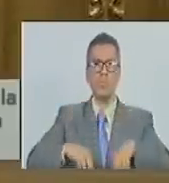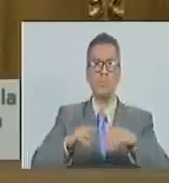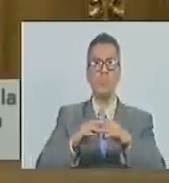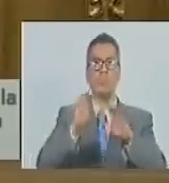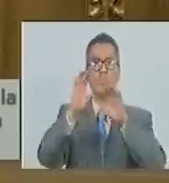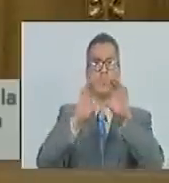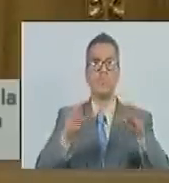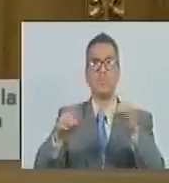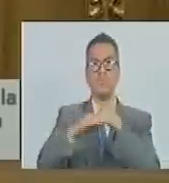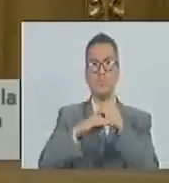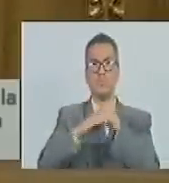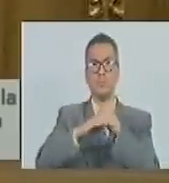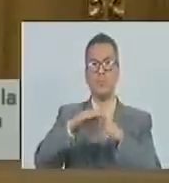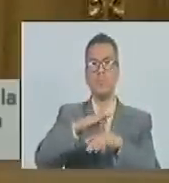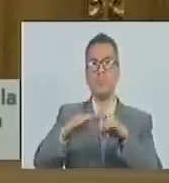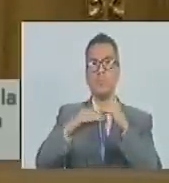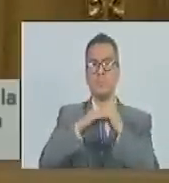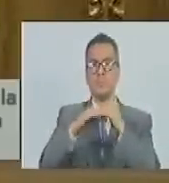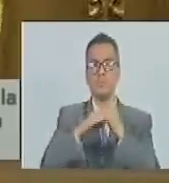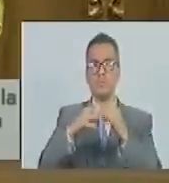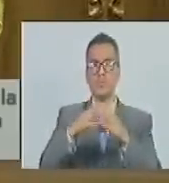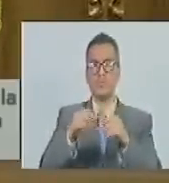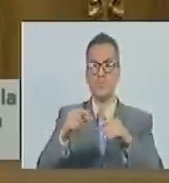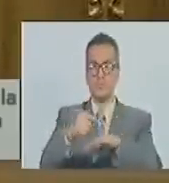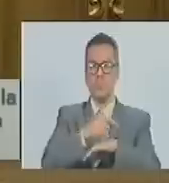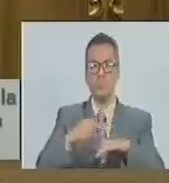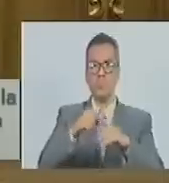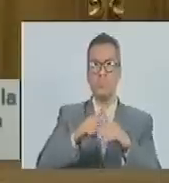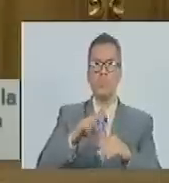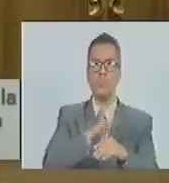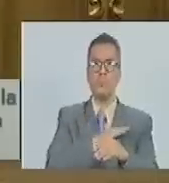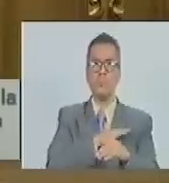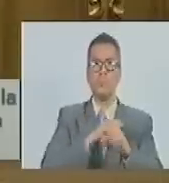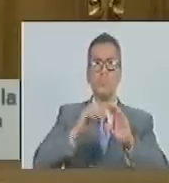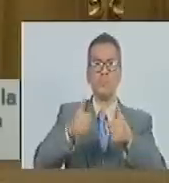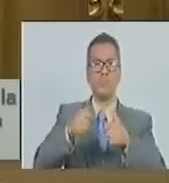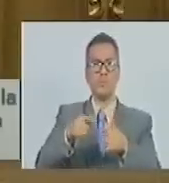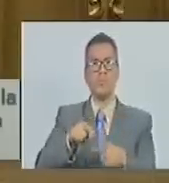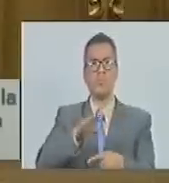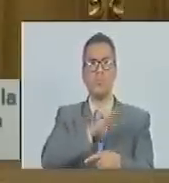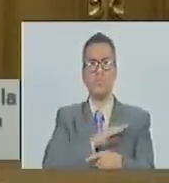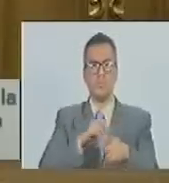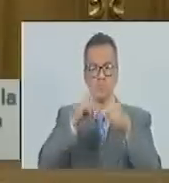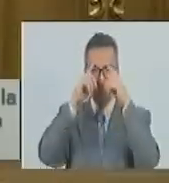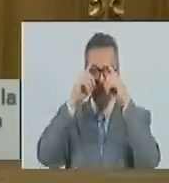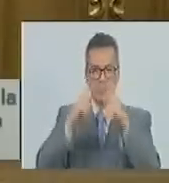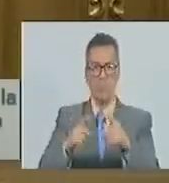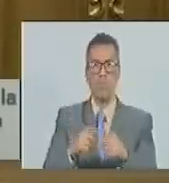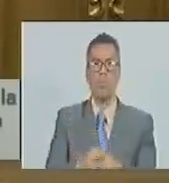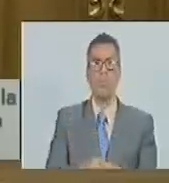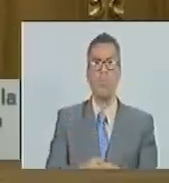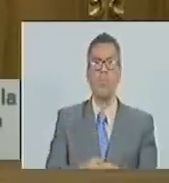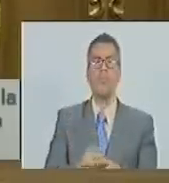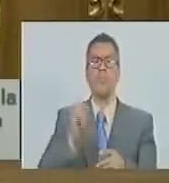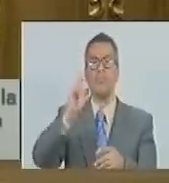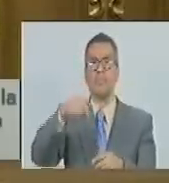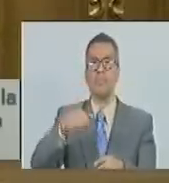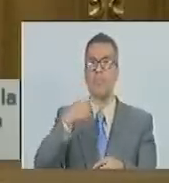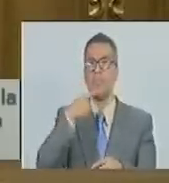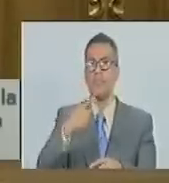la igualdad de jurisdicción, la igualdad de los estados, la soberanía, el principio de autodeterminación. Pero